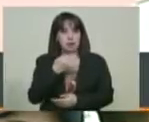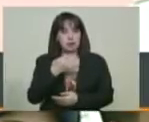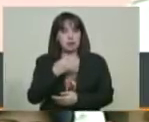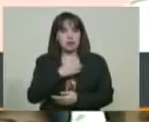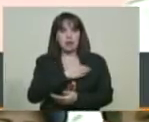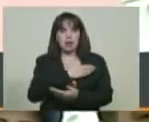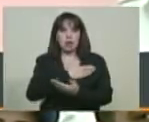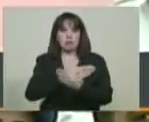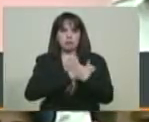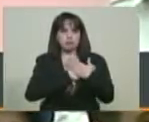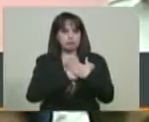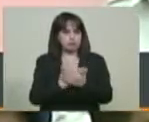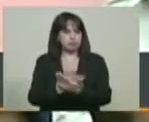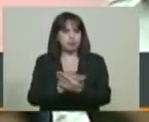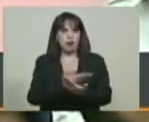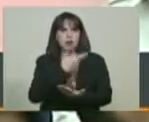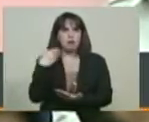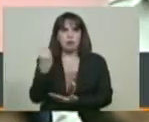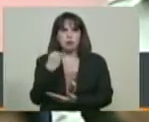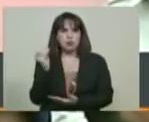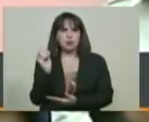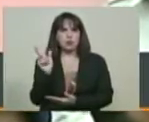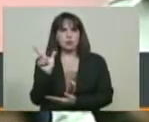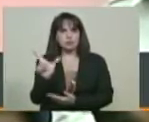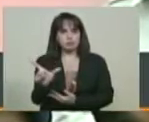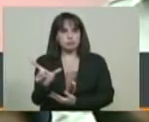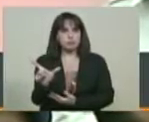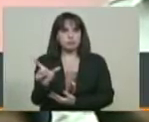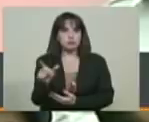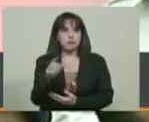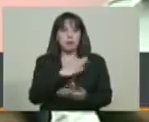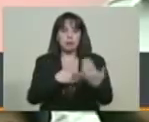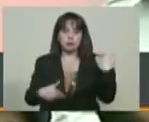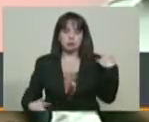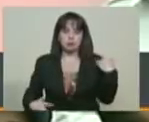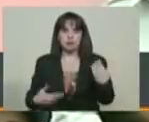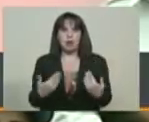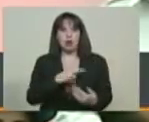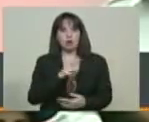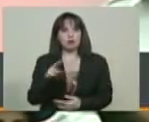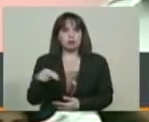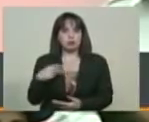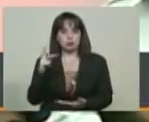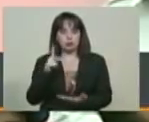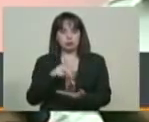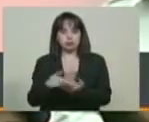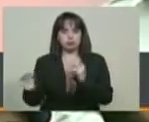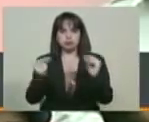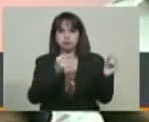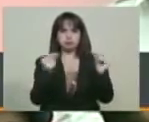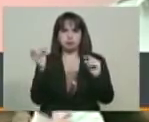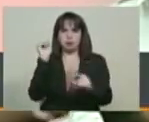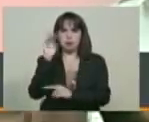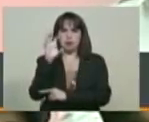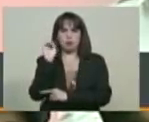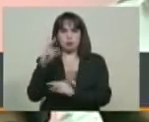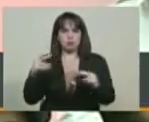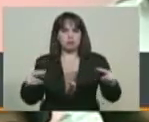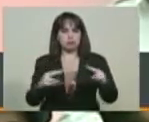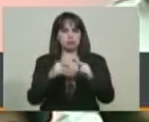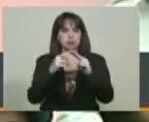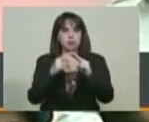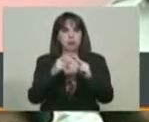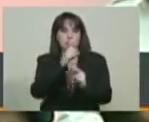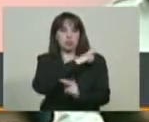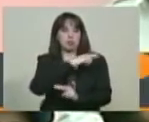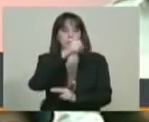esta gloriosa juventud del Partido Socialista Unido de Venezuela, presidente. Hemos estado en este encuentro principalmente con la Dirección Nacional